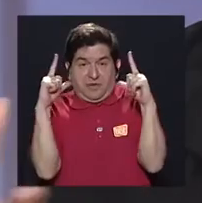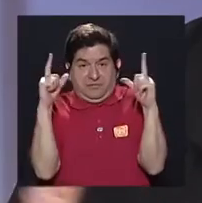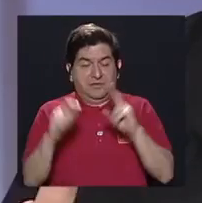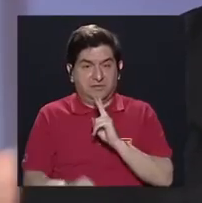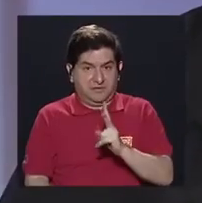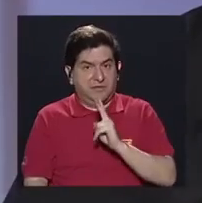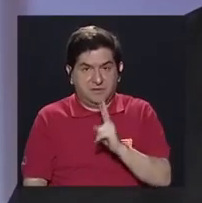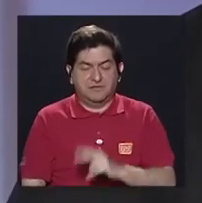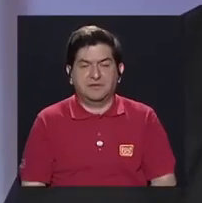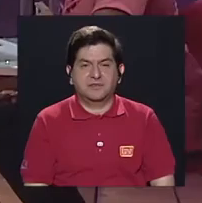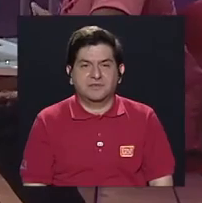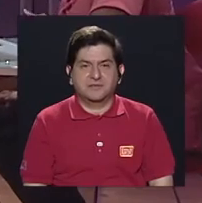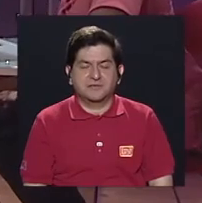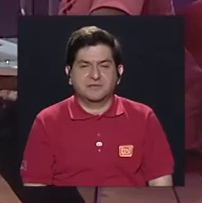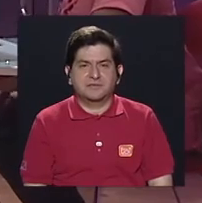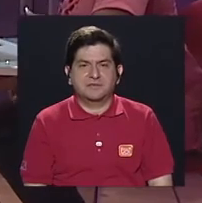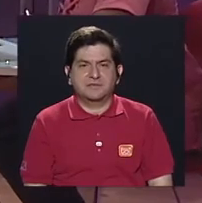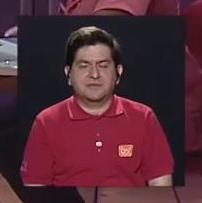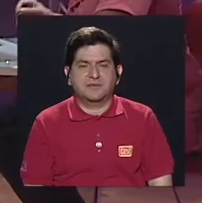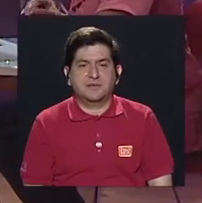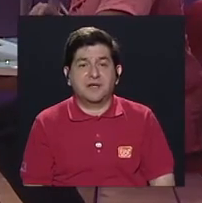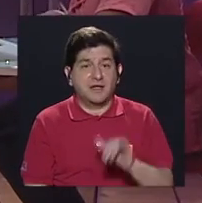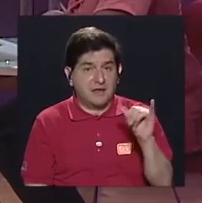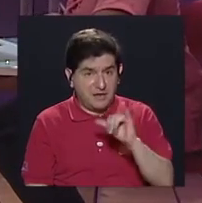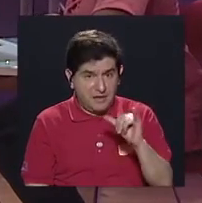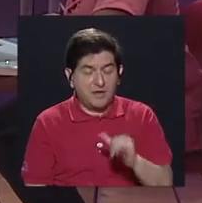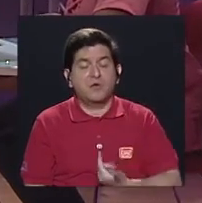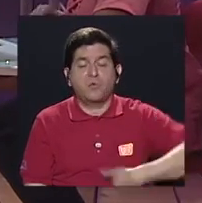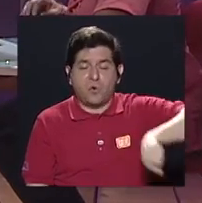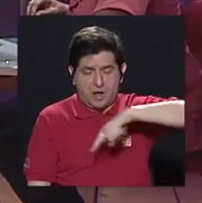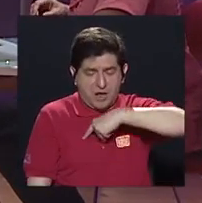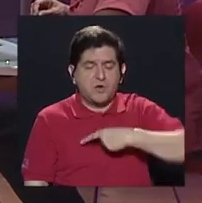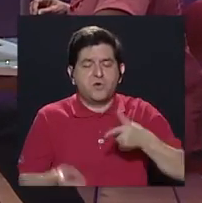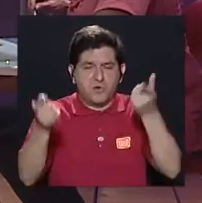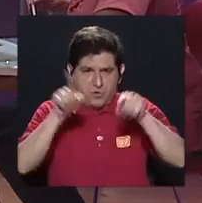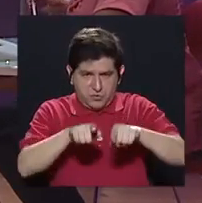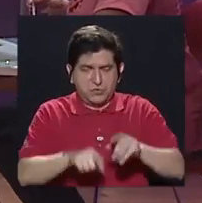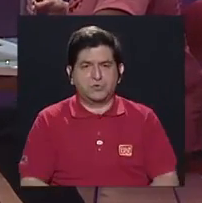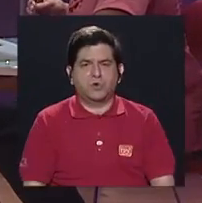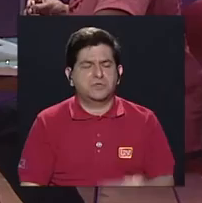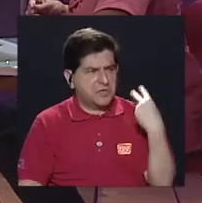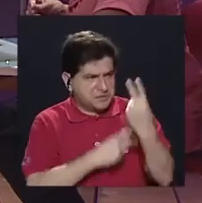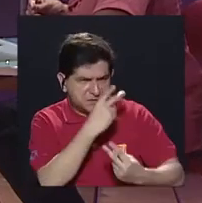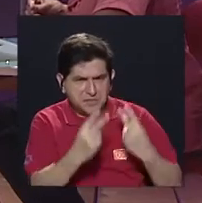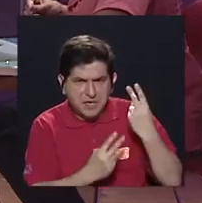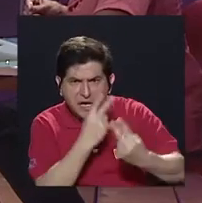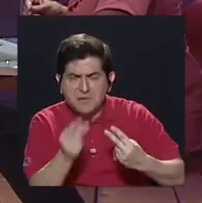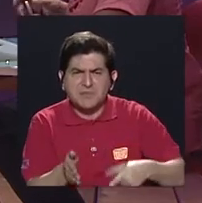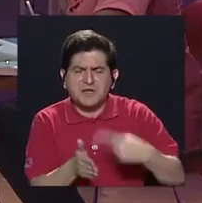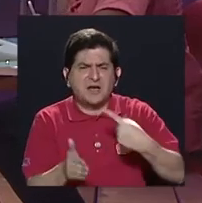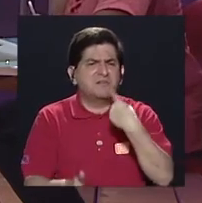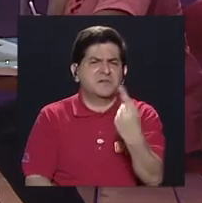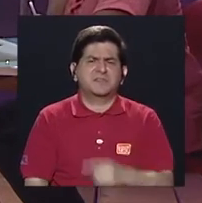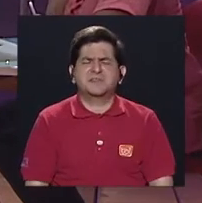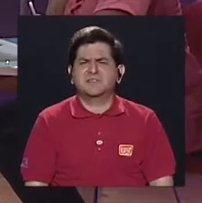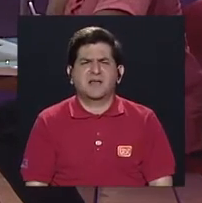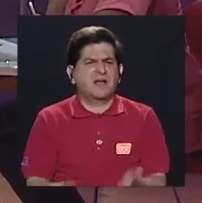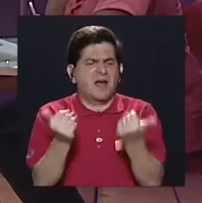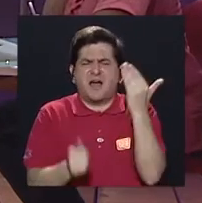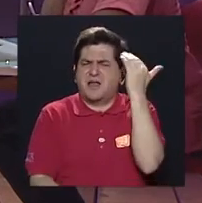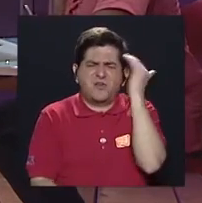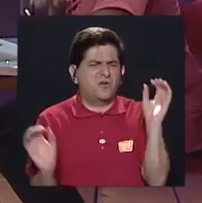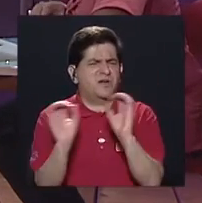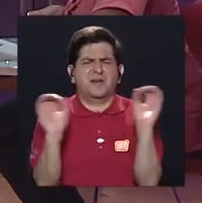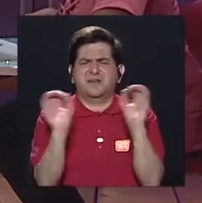de verdad se genera esa empatía. Entonces, me va a placer también un poquito, y si le ha pasado, o nos ha pasado a todas, pero también cuando andamos haciendo visitas, a veces nos dicen, no, no queremos saber nada,